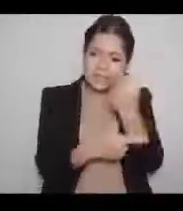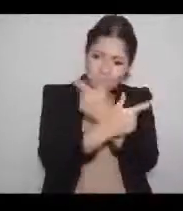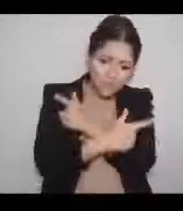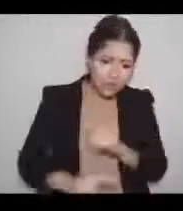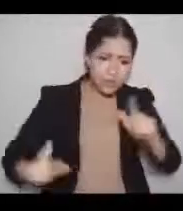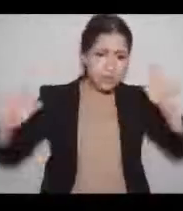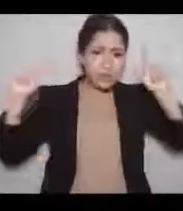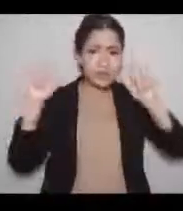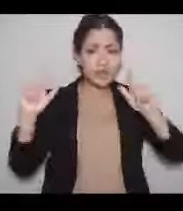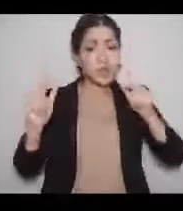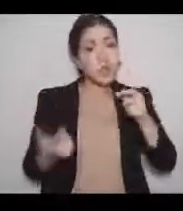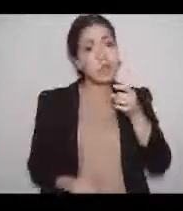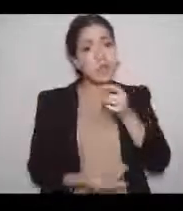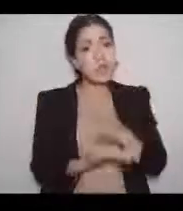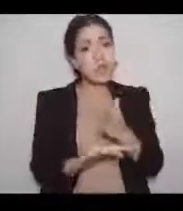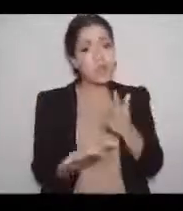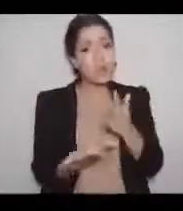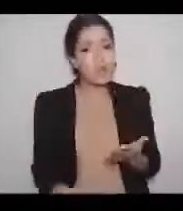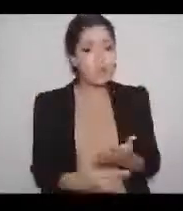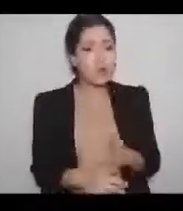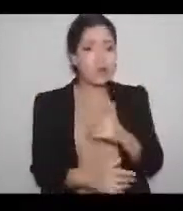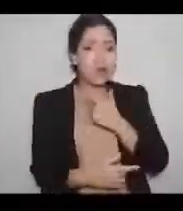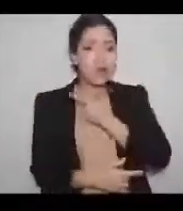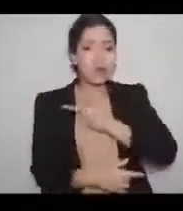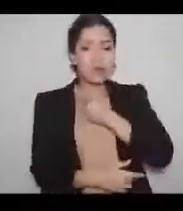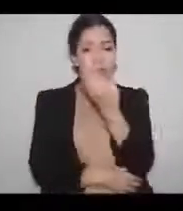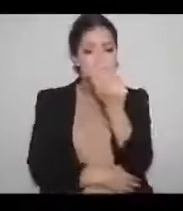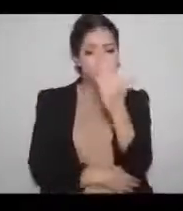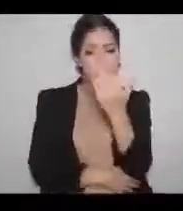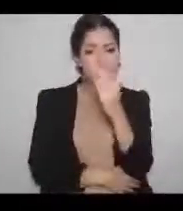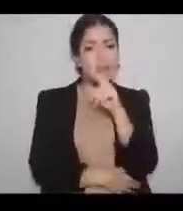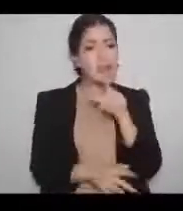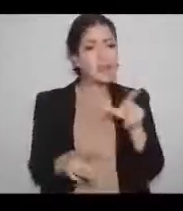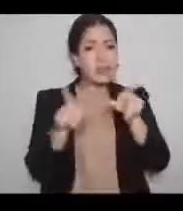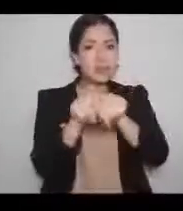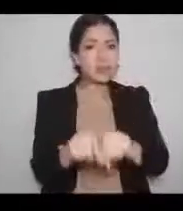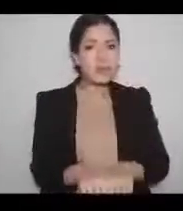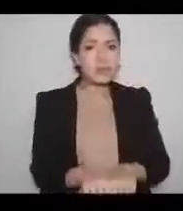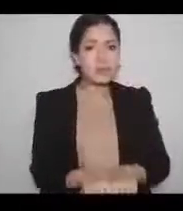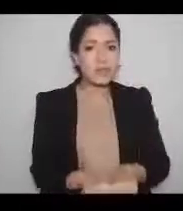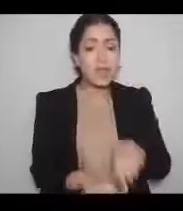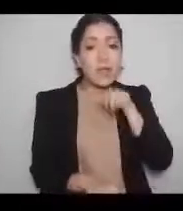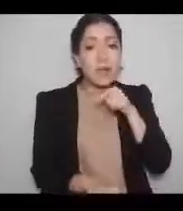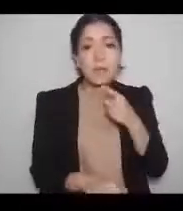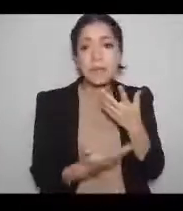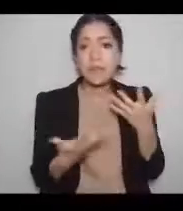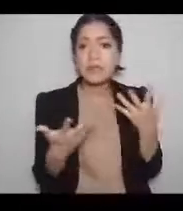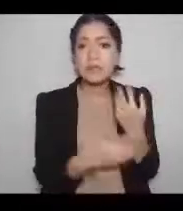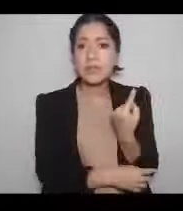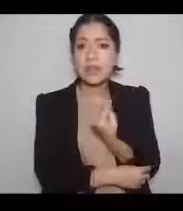ser alguien como ella frente a la esclerosis. Era actriz. Hizo bien en matarse.